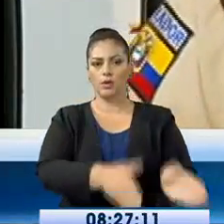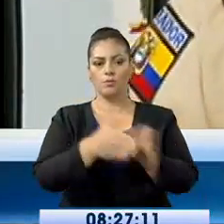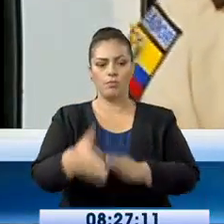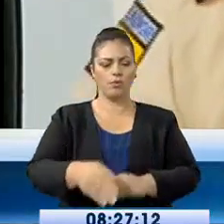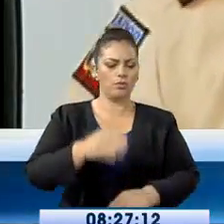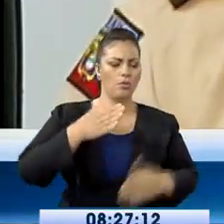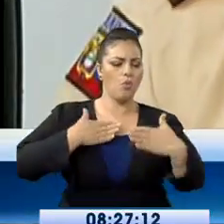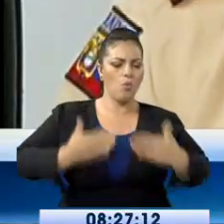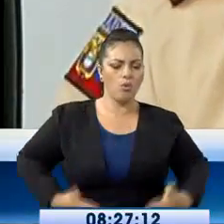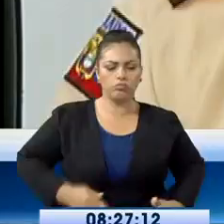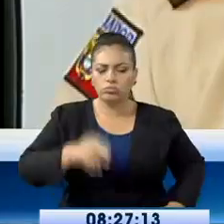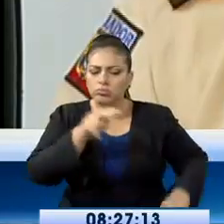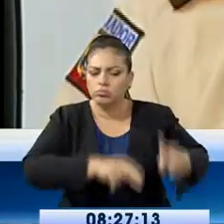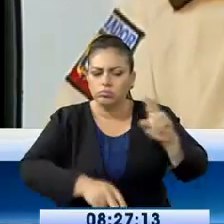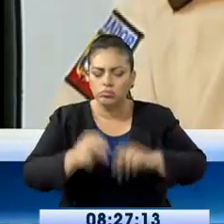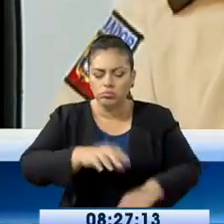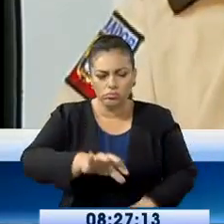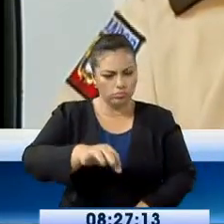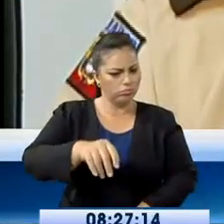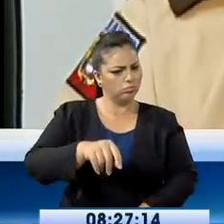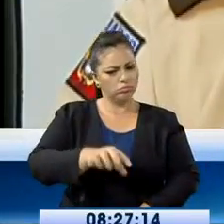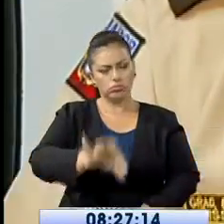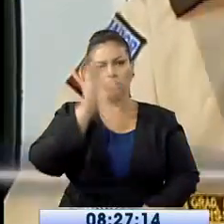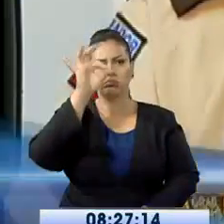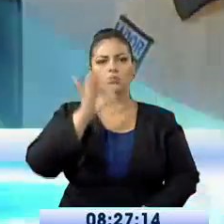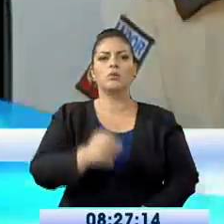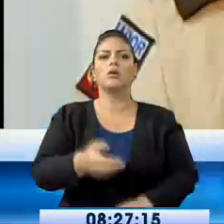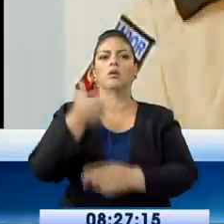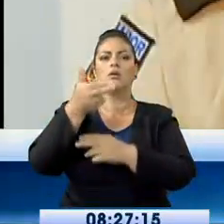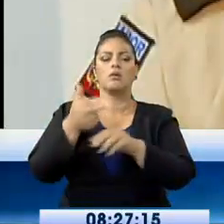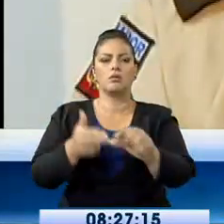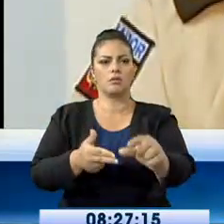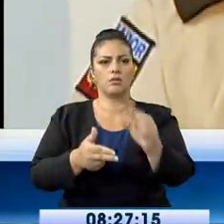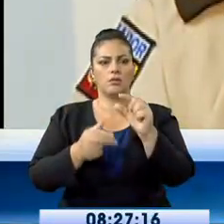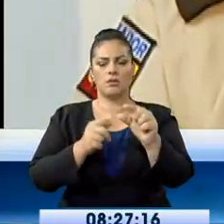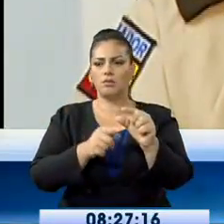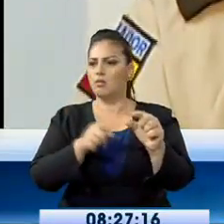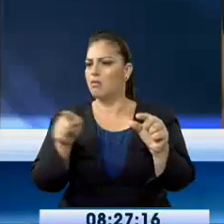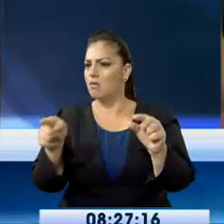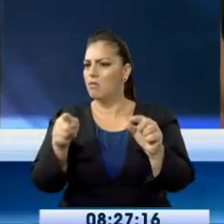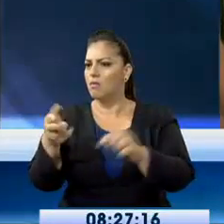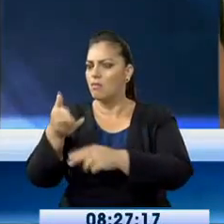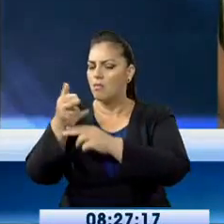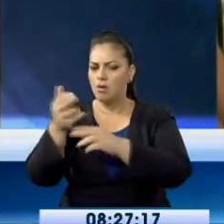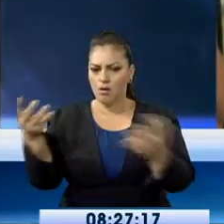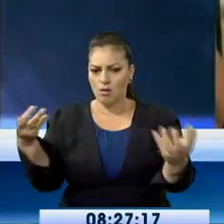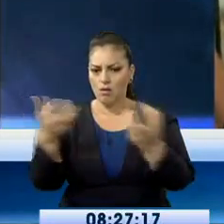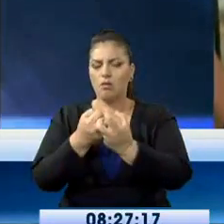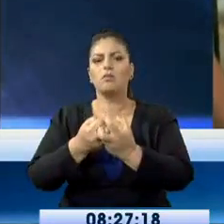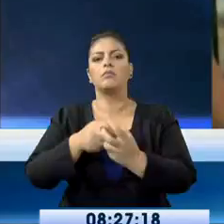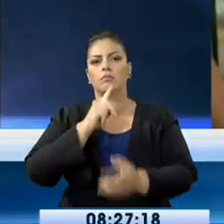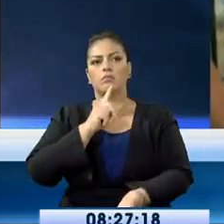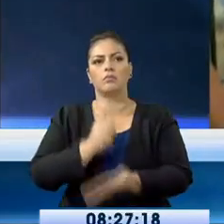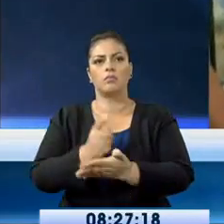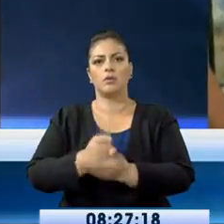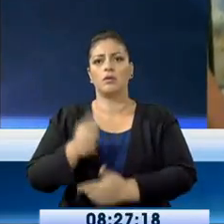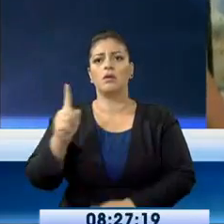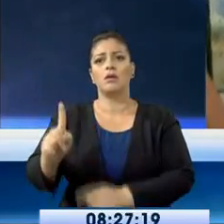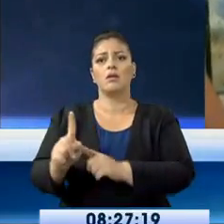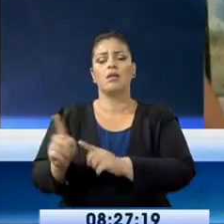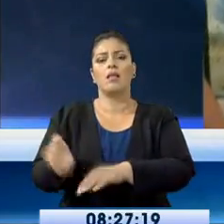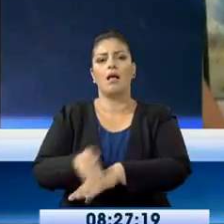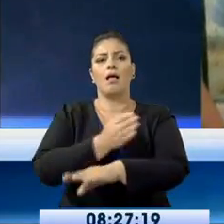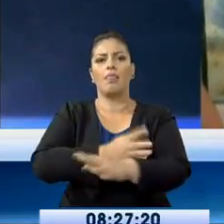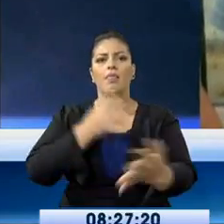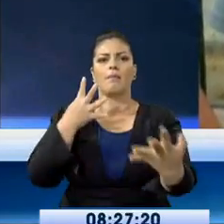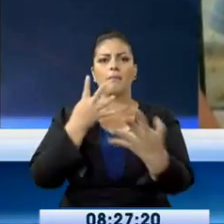examen balístico que nos llevó en el día de hoy a prender al delincuente. El detenido además tiene antecedentes